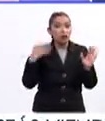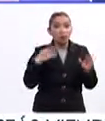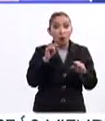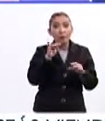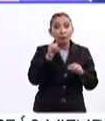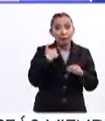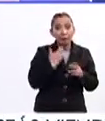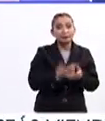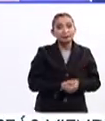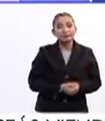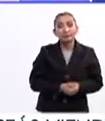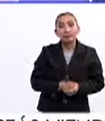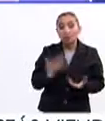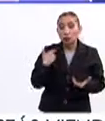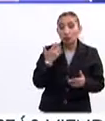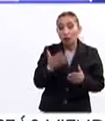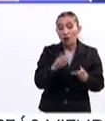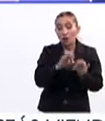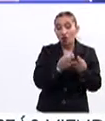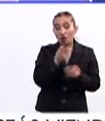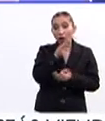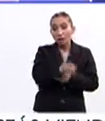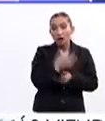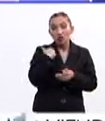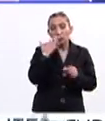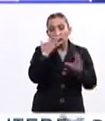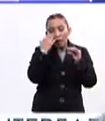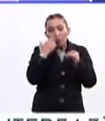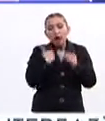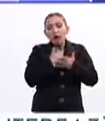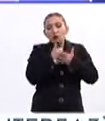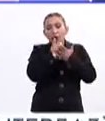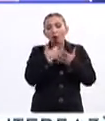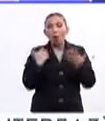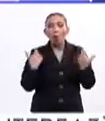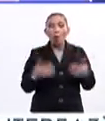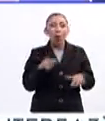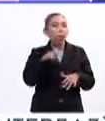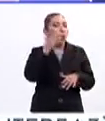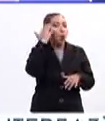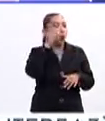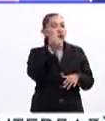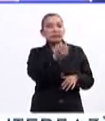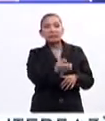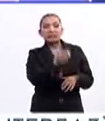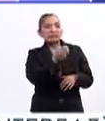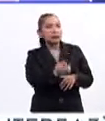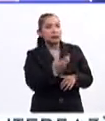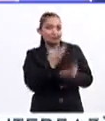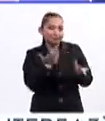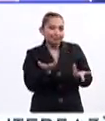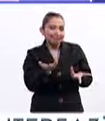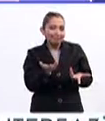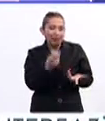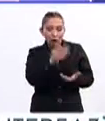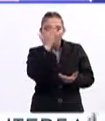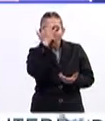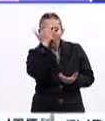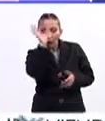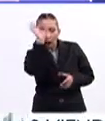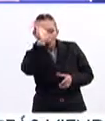en el documental. Es un género que además nos educa, nos ayuda a encontrar cosas que no conocemos y bueno,